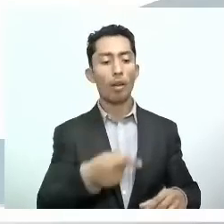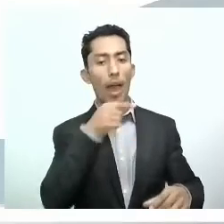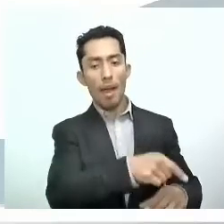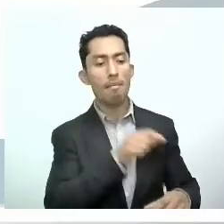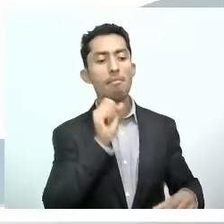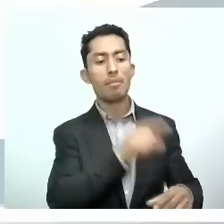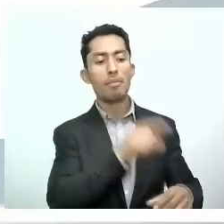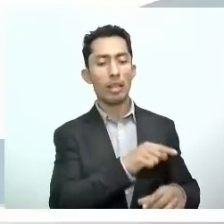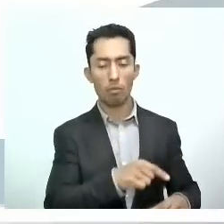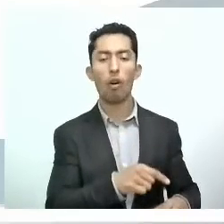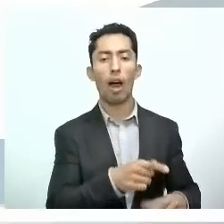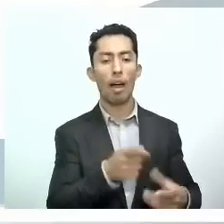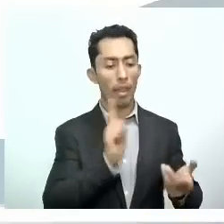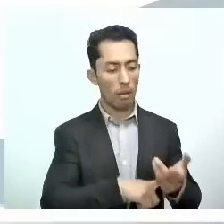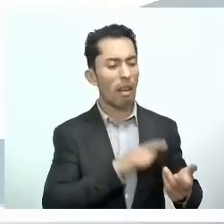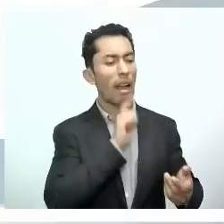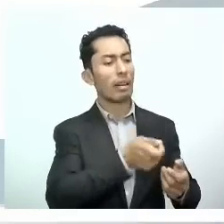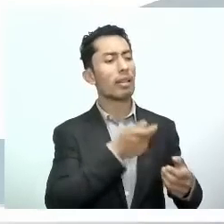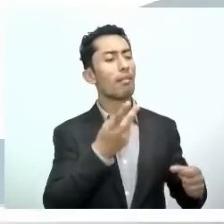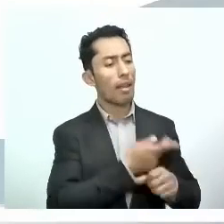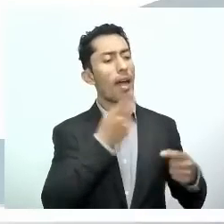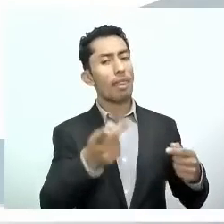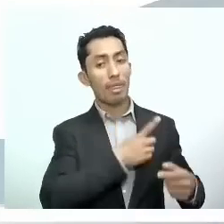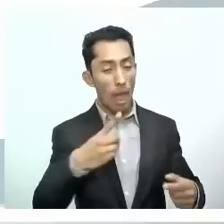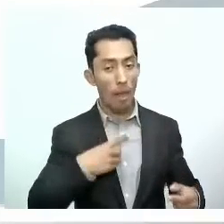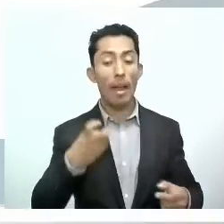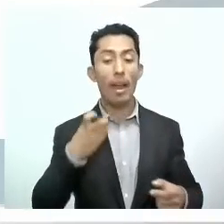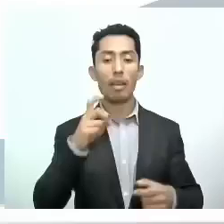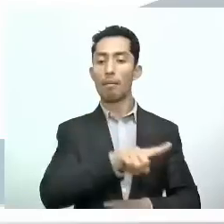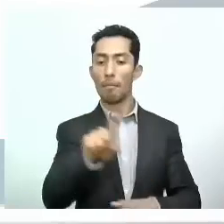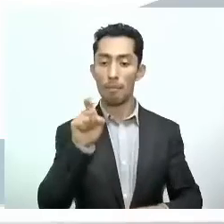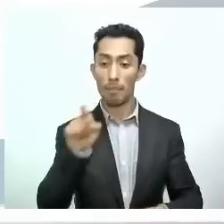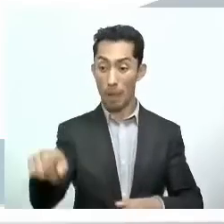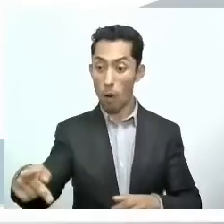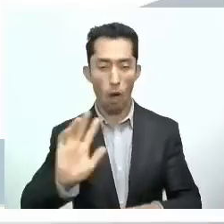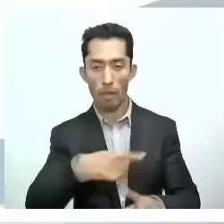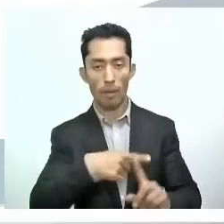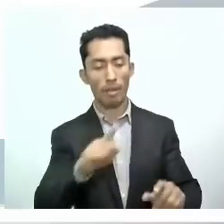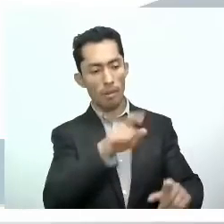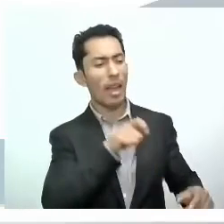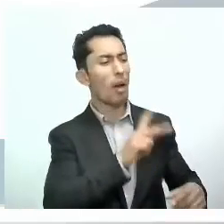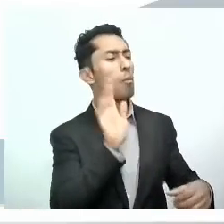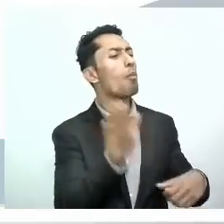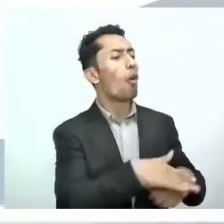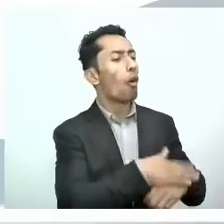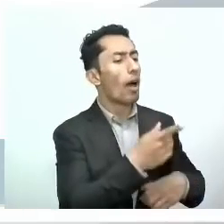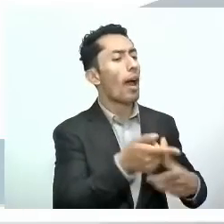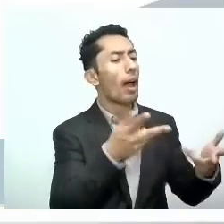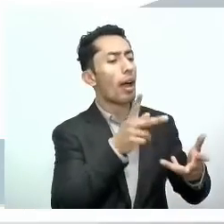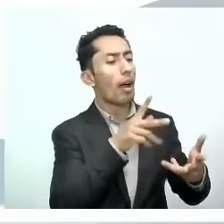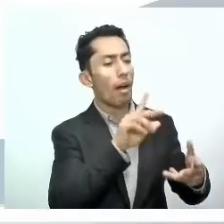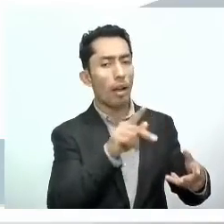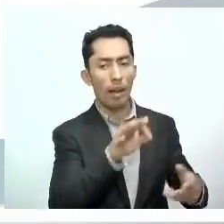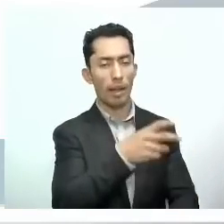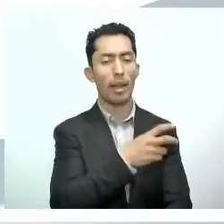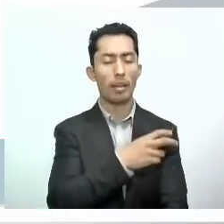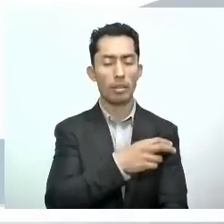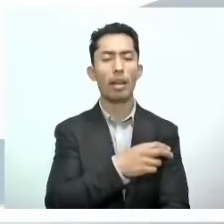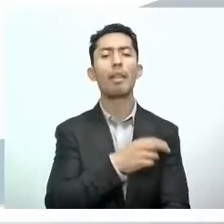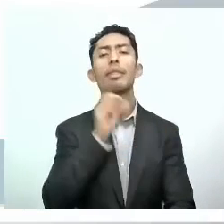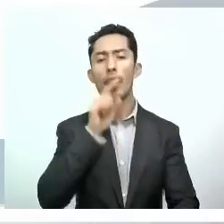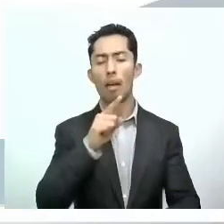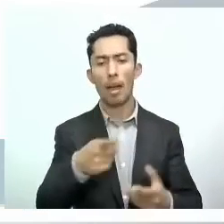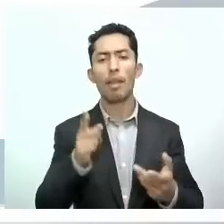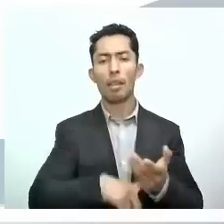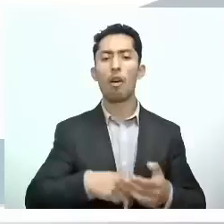Poder Judicial. Ahí es donde se tiene que poner el signo de interrogación y analizando justamente estas relaciones de poder, no solamente